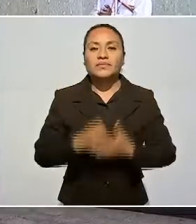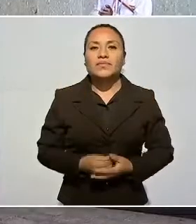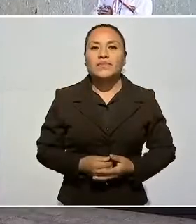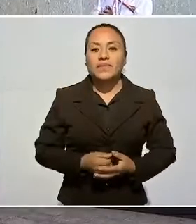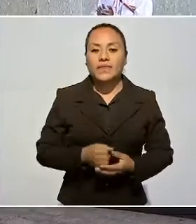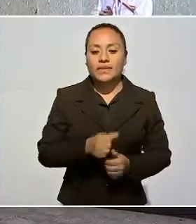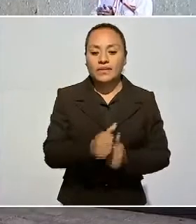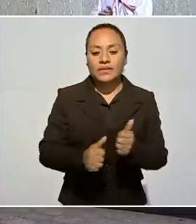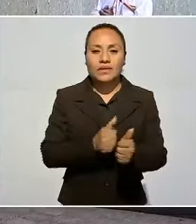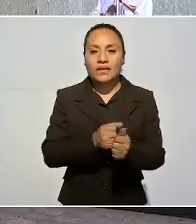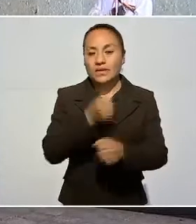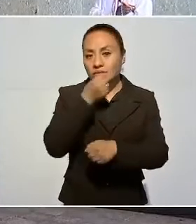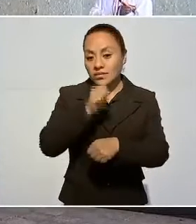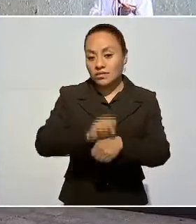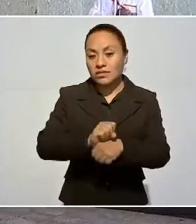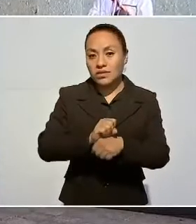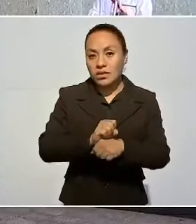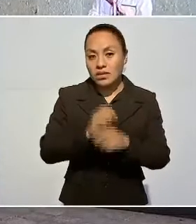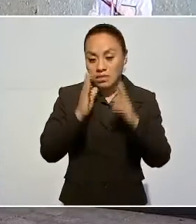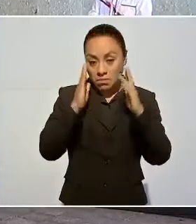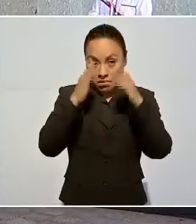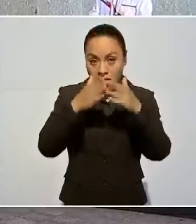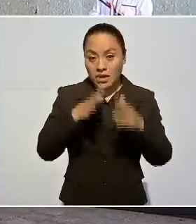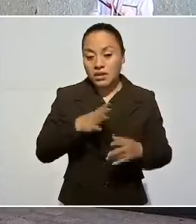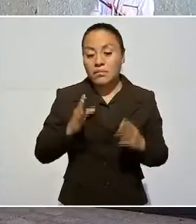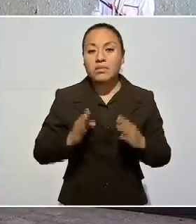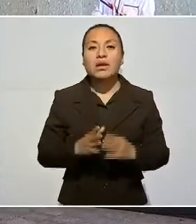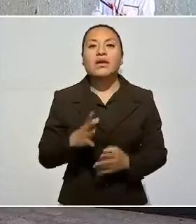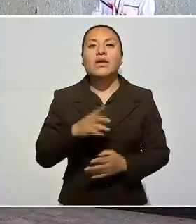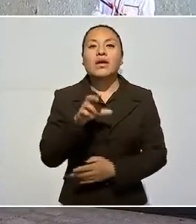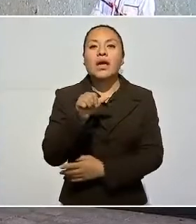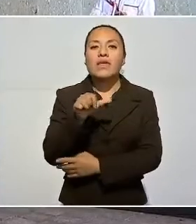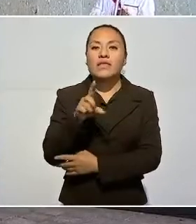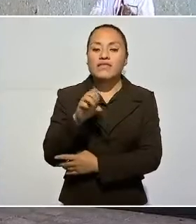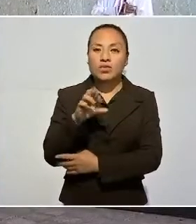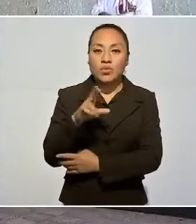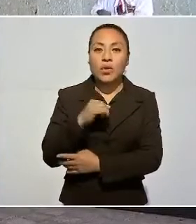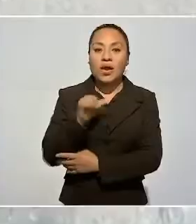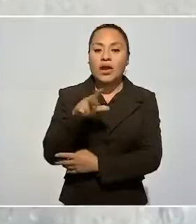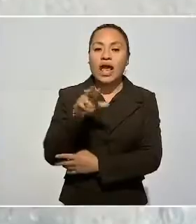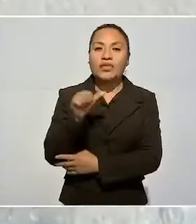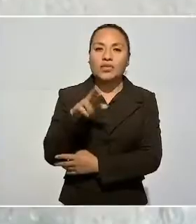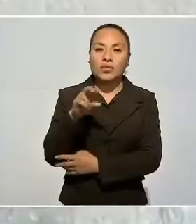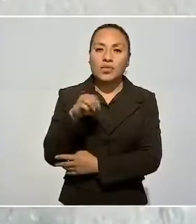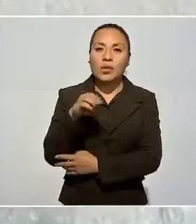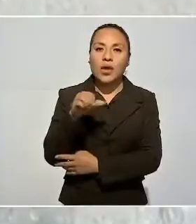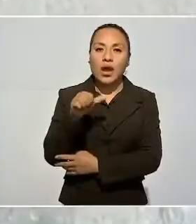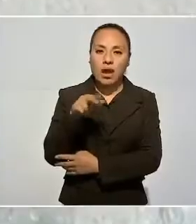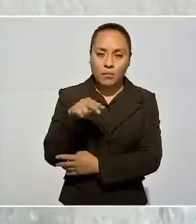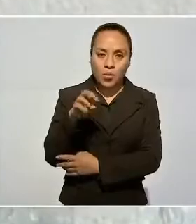El subsecretario de Marina, almirante Eduardo Redondo Aramburu.